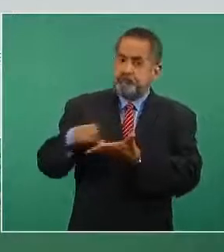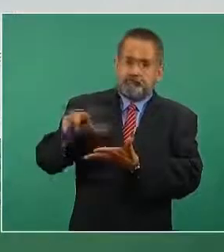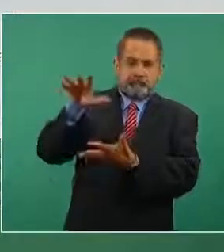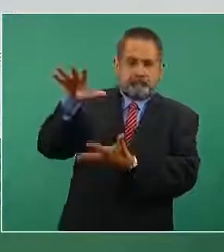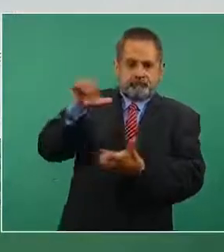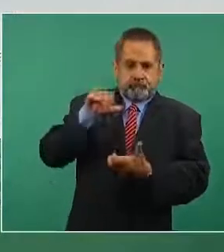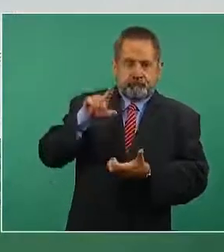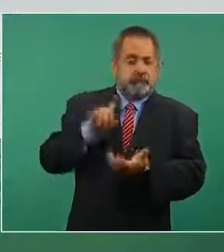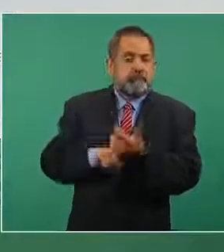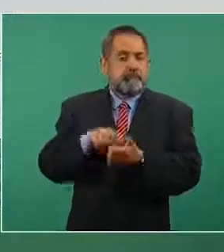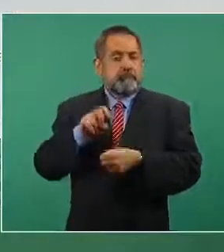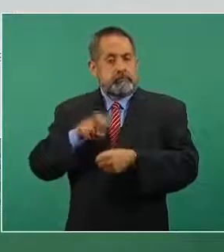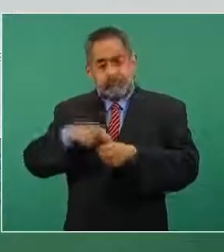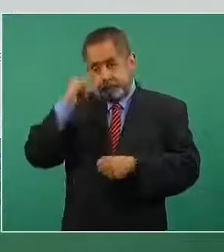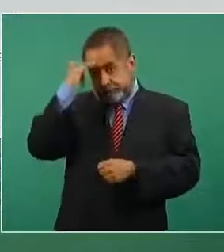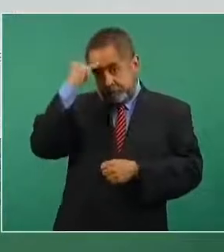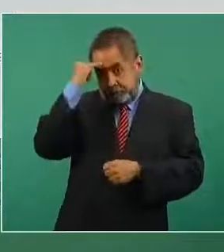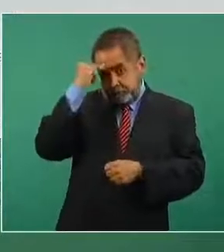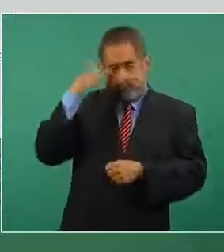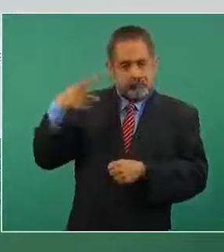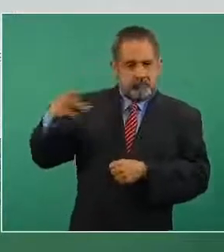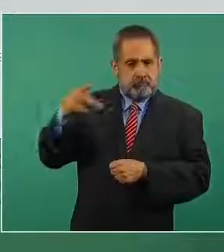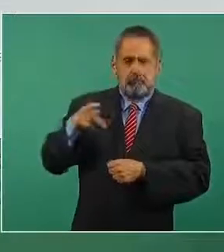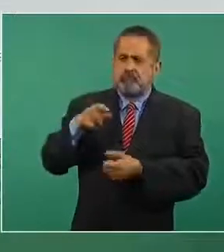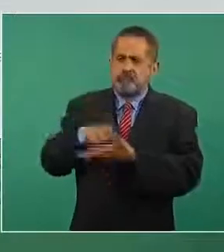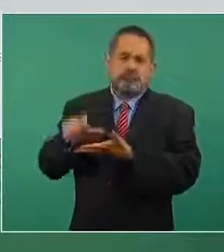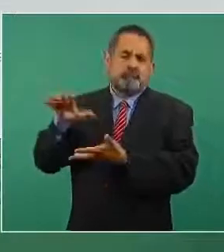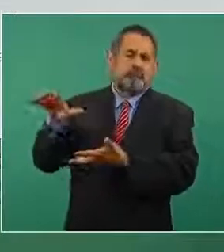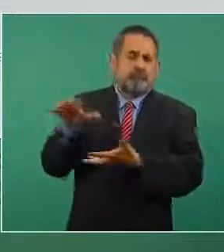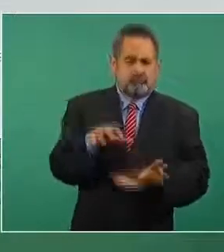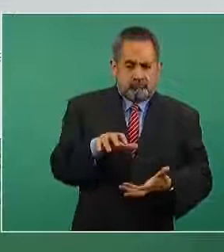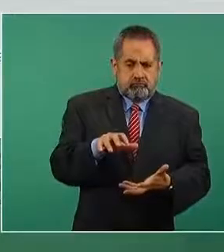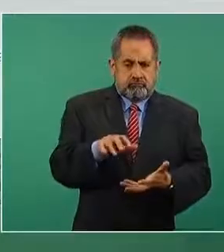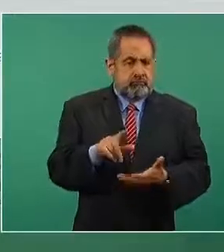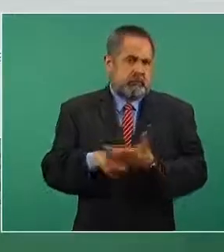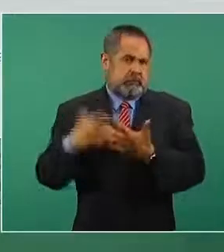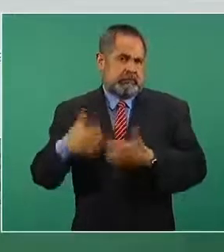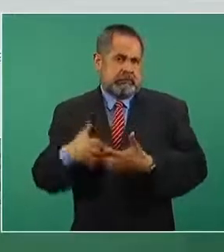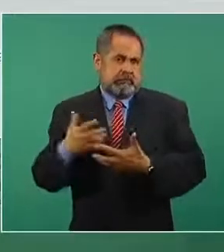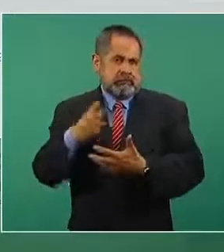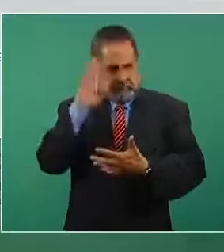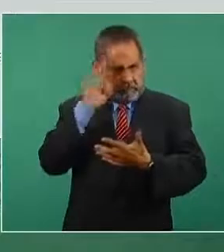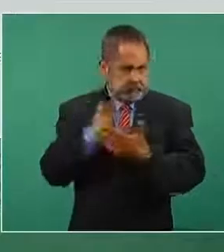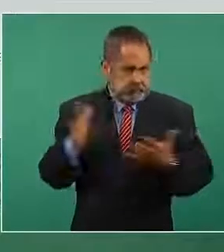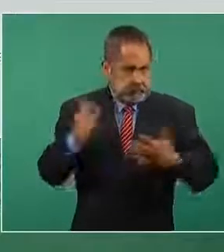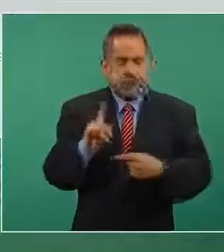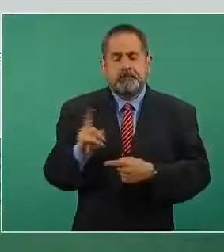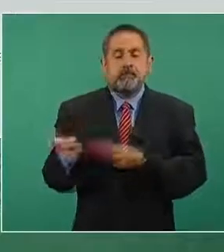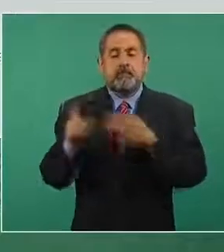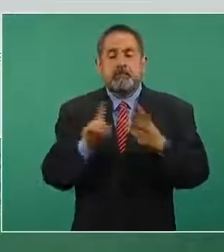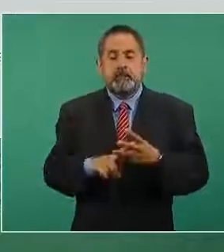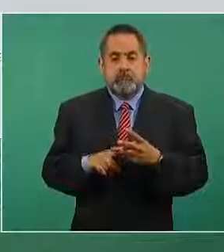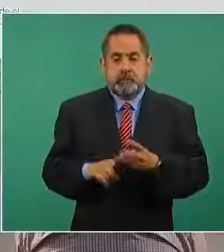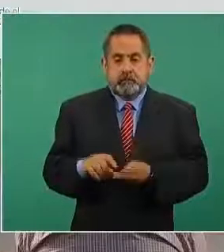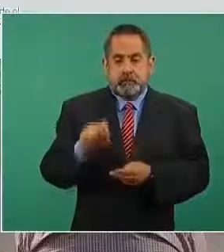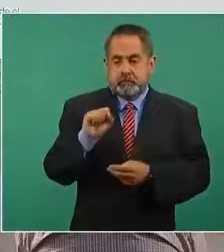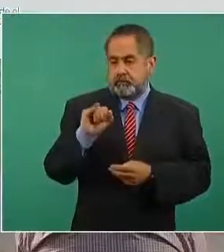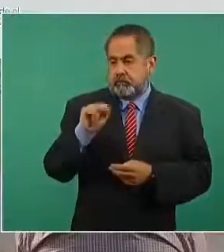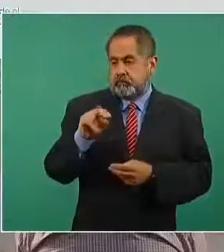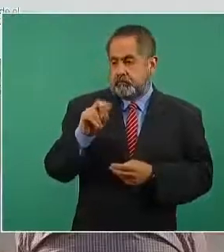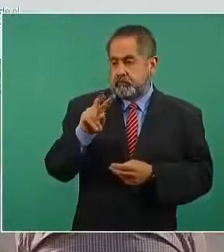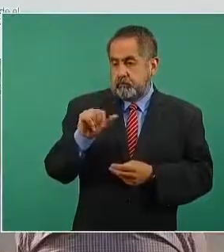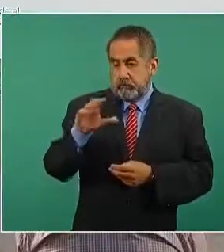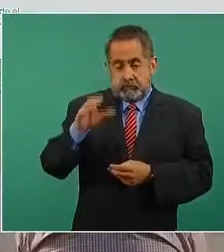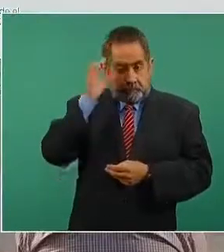Instituto Serológico de la India, una empresa farmacéutica con enorme capacidad. La vacuna Sinovac, de origen